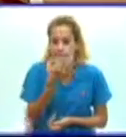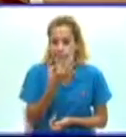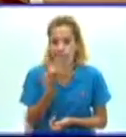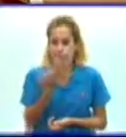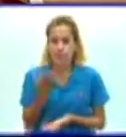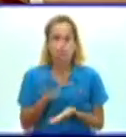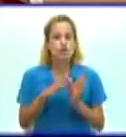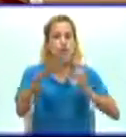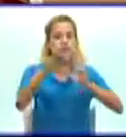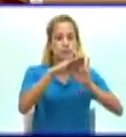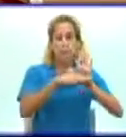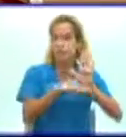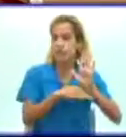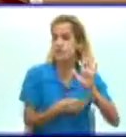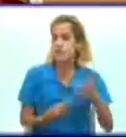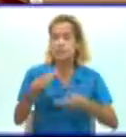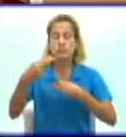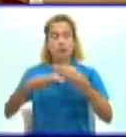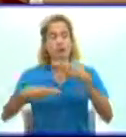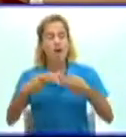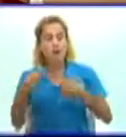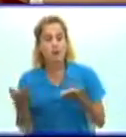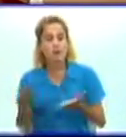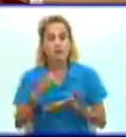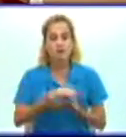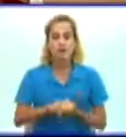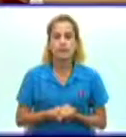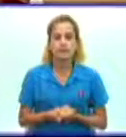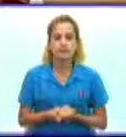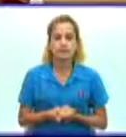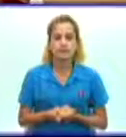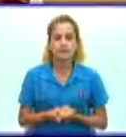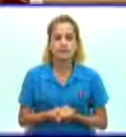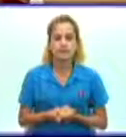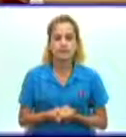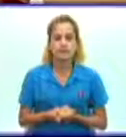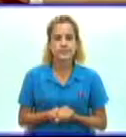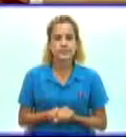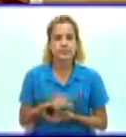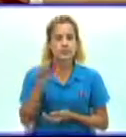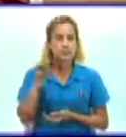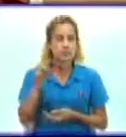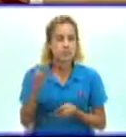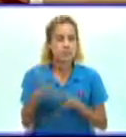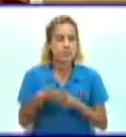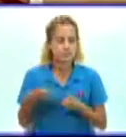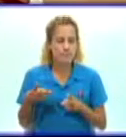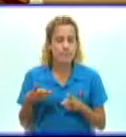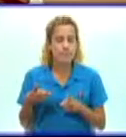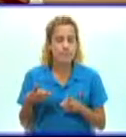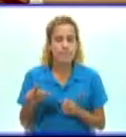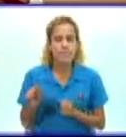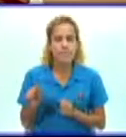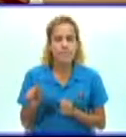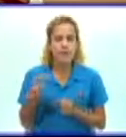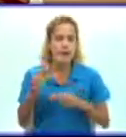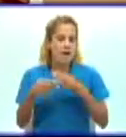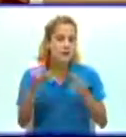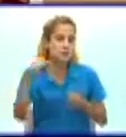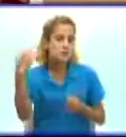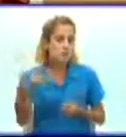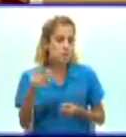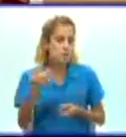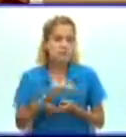que vamos a estar realizando para resolverlo. Y es lo que quiero que les quede a todo el que nos observa como patrón para resolver ejercicios típicos de estos. Serán ejercicios